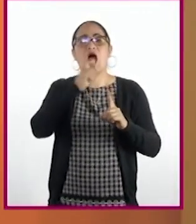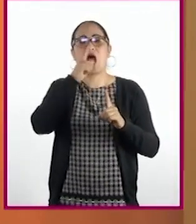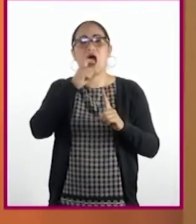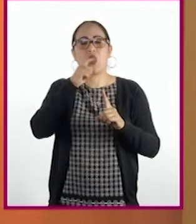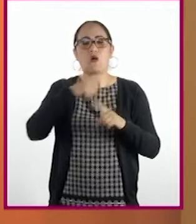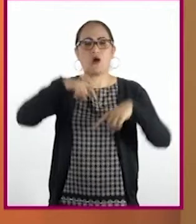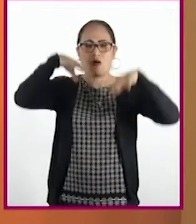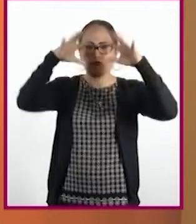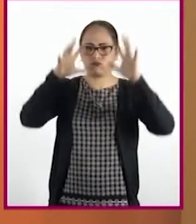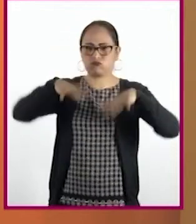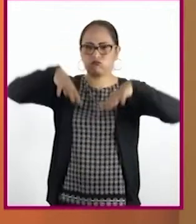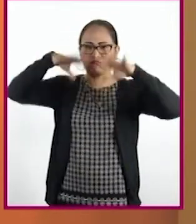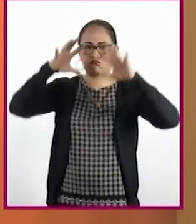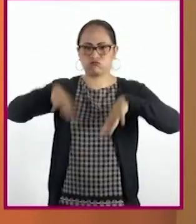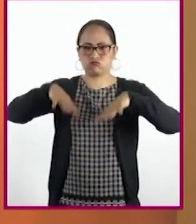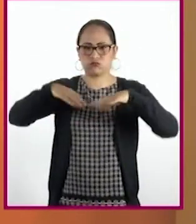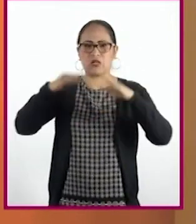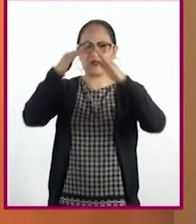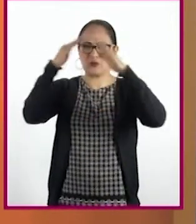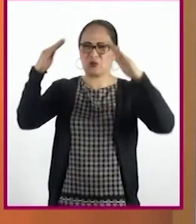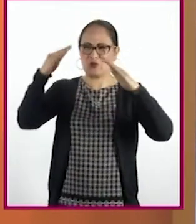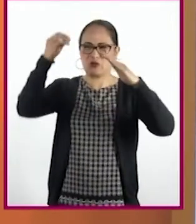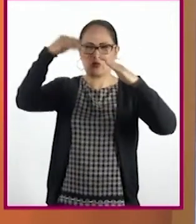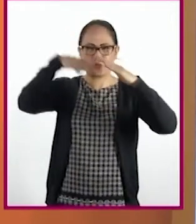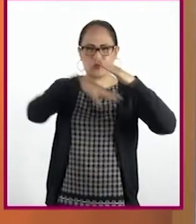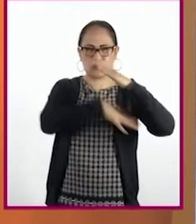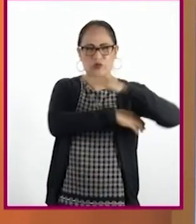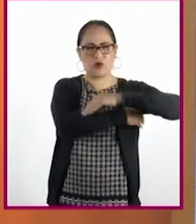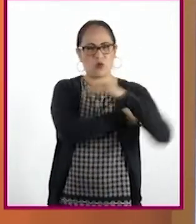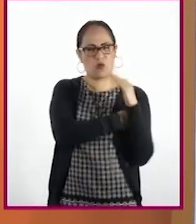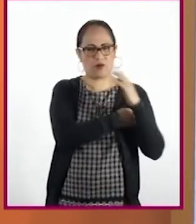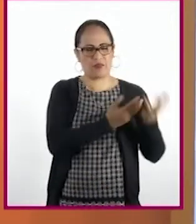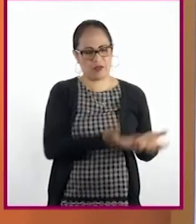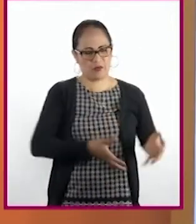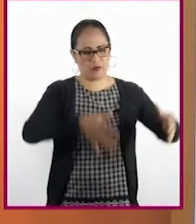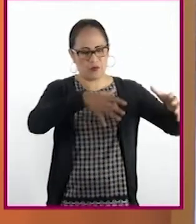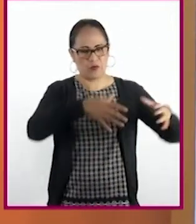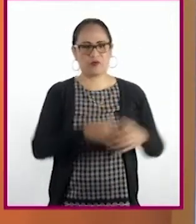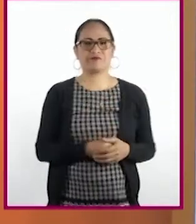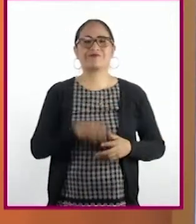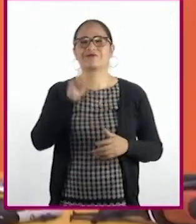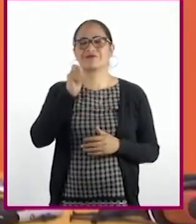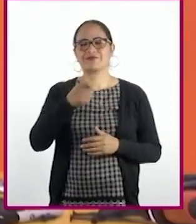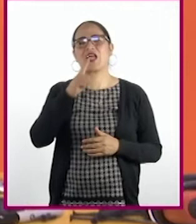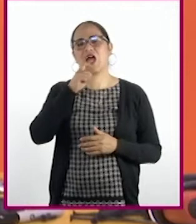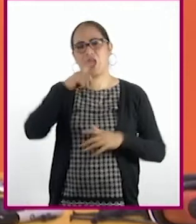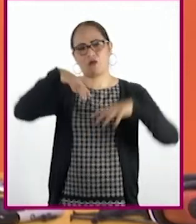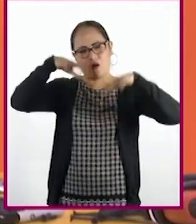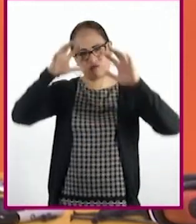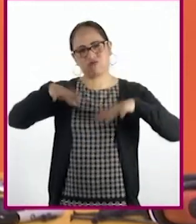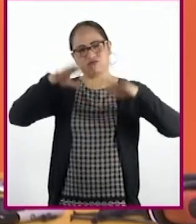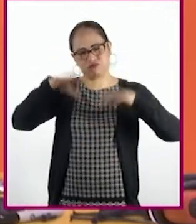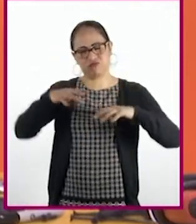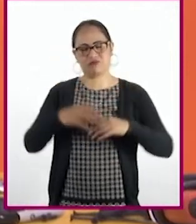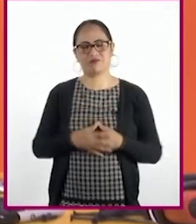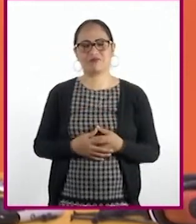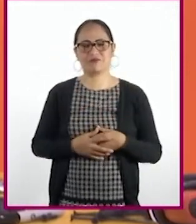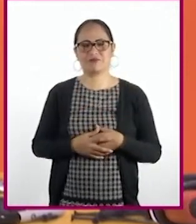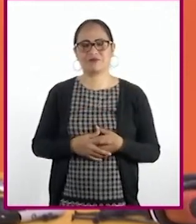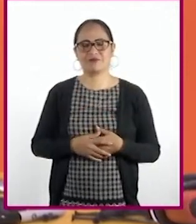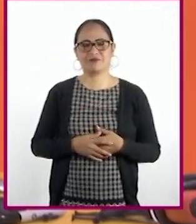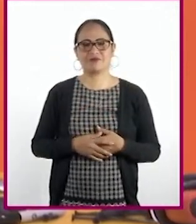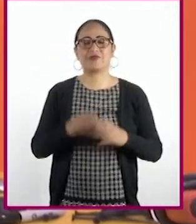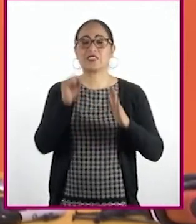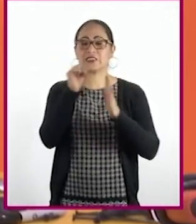de diversas fuentes para su uso benéfico. En este caso nos referimos al agua de lluvia. Como este sistema